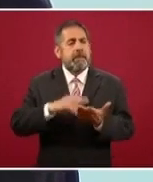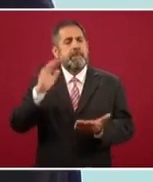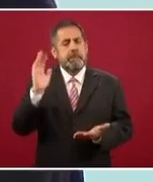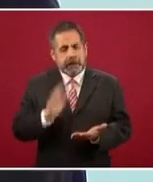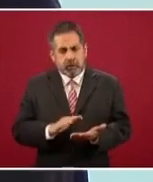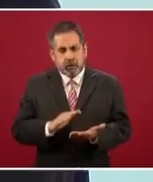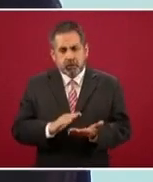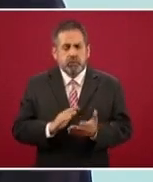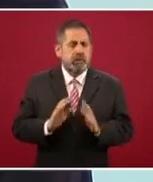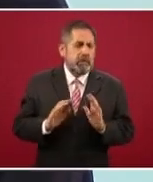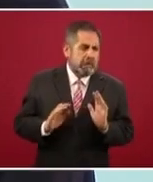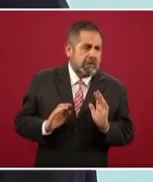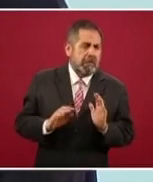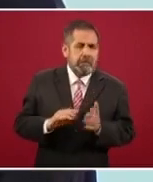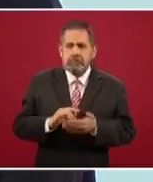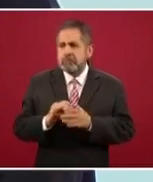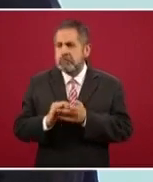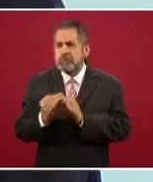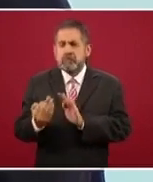que